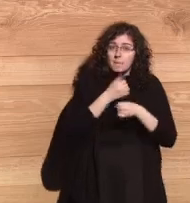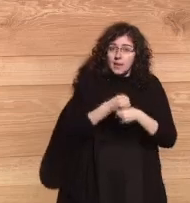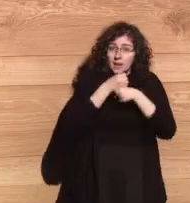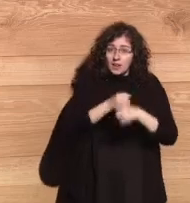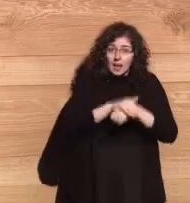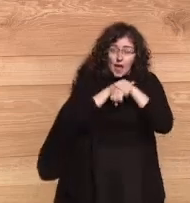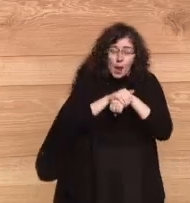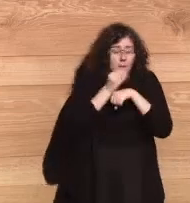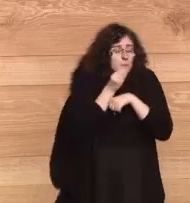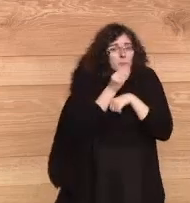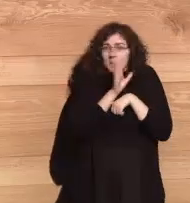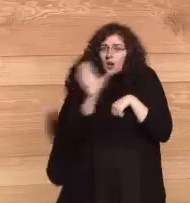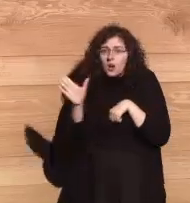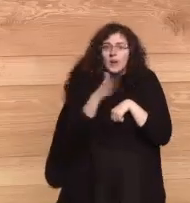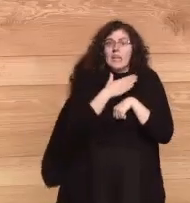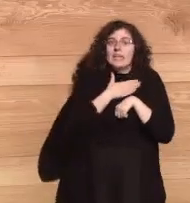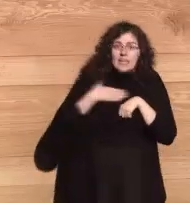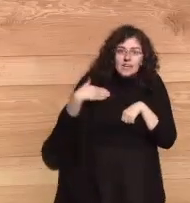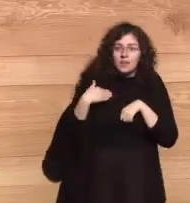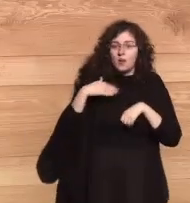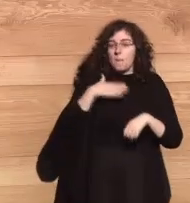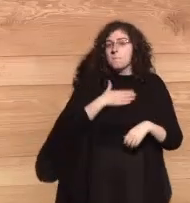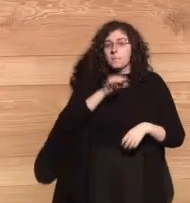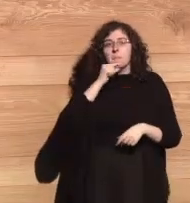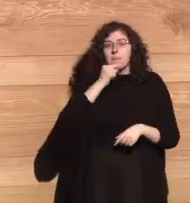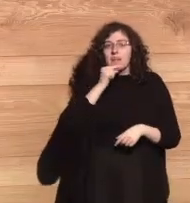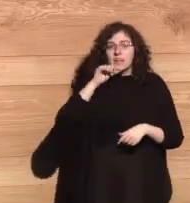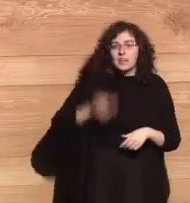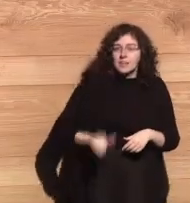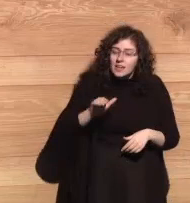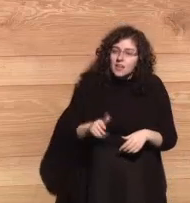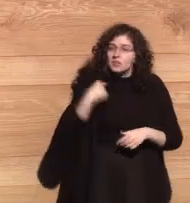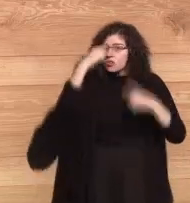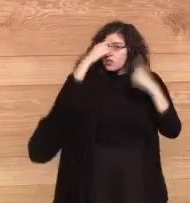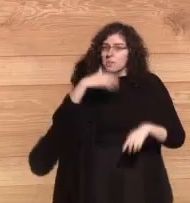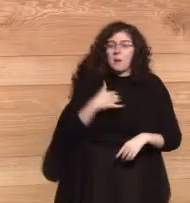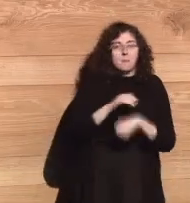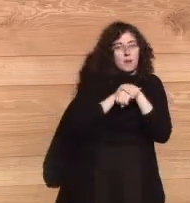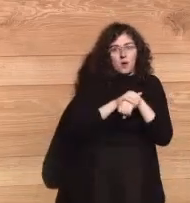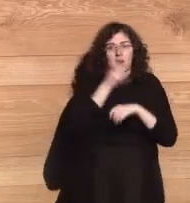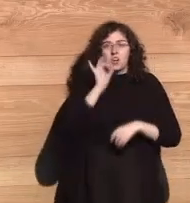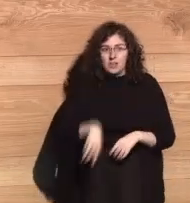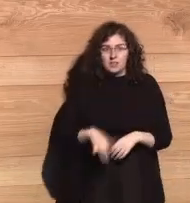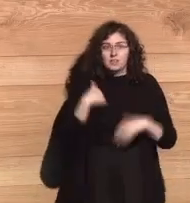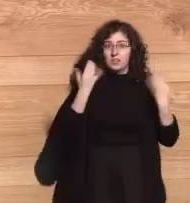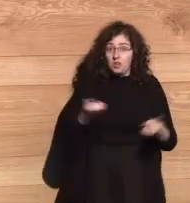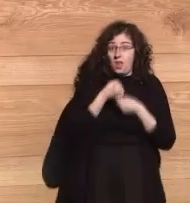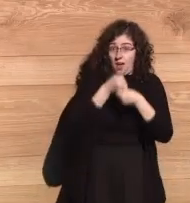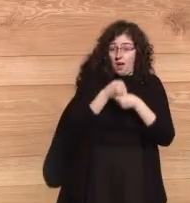mi mejor amigo. Y yo quiero que mi nieto sepa el gran amigo que tuve en mi vida. Qué bueno. Entonces va y me trae su caballo,